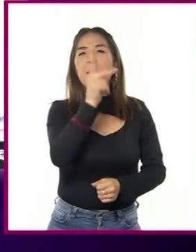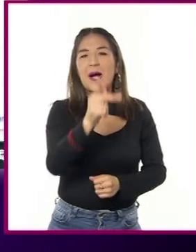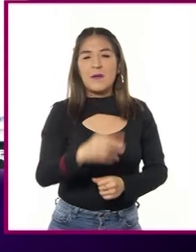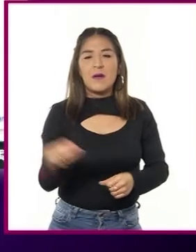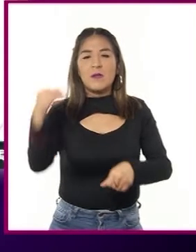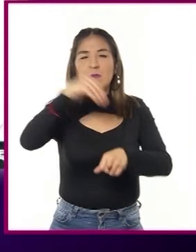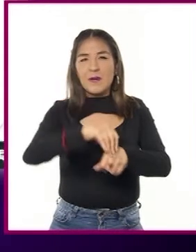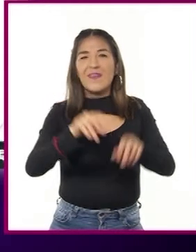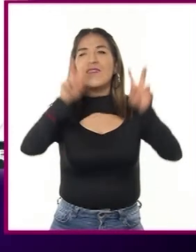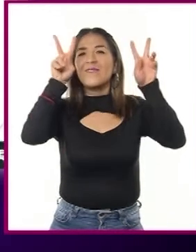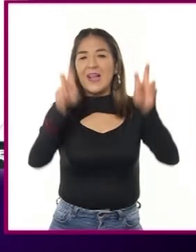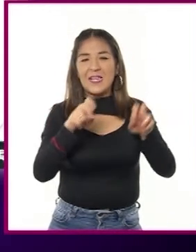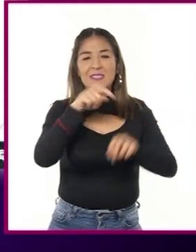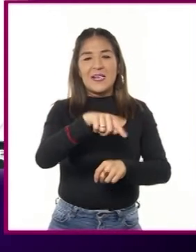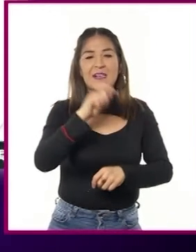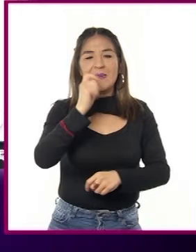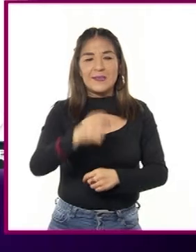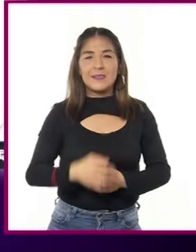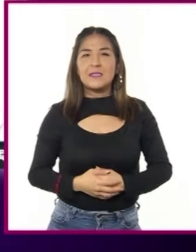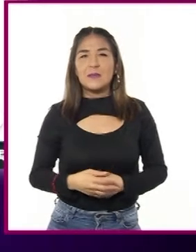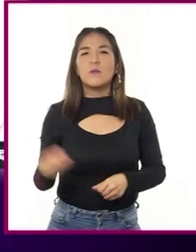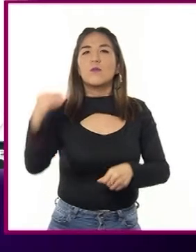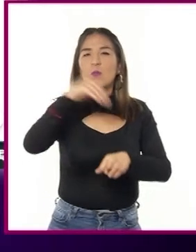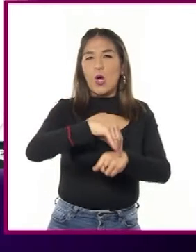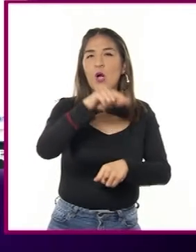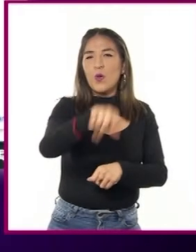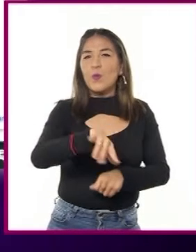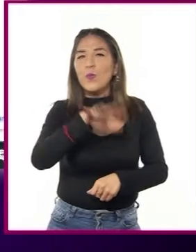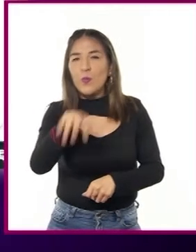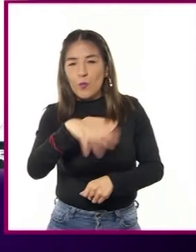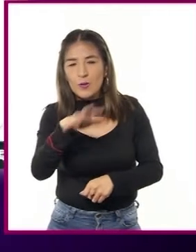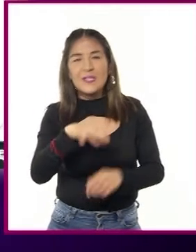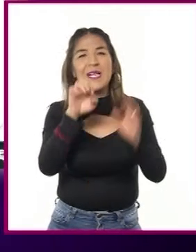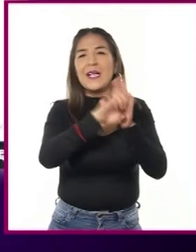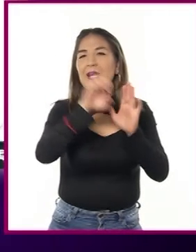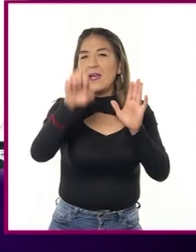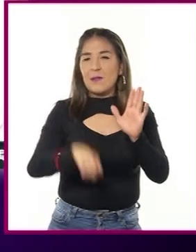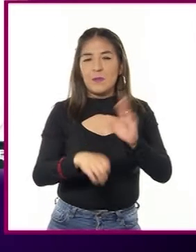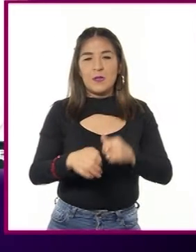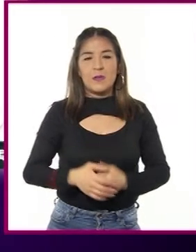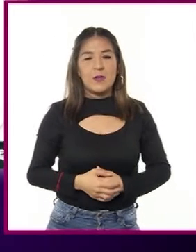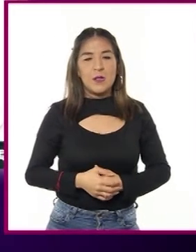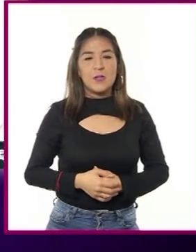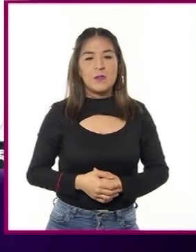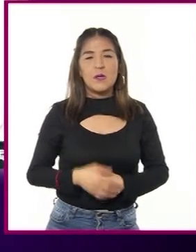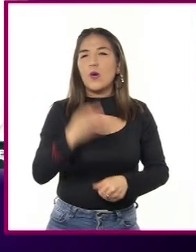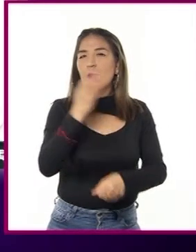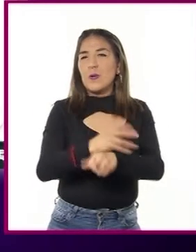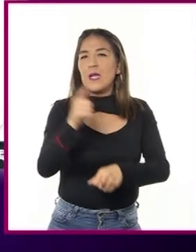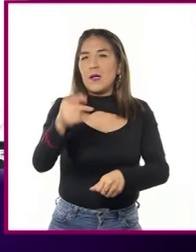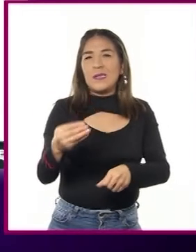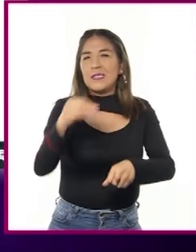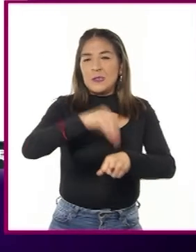o frase que haga referencia a nuestra búsqueda. Por ejemplo, busquemos